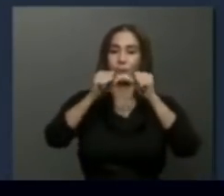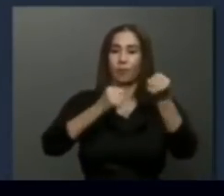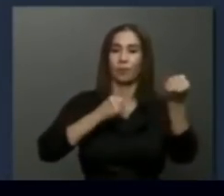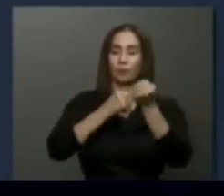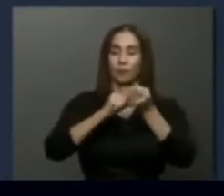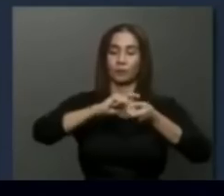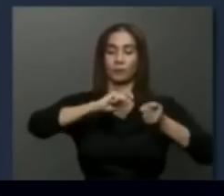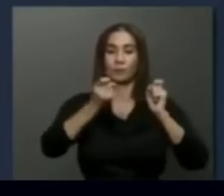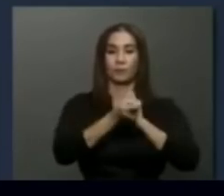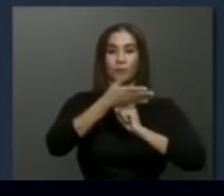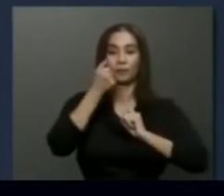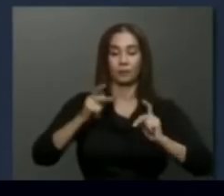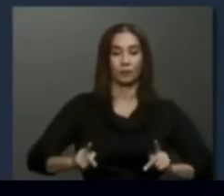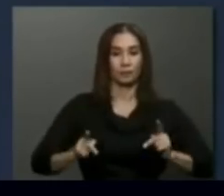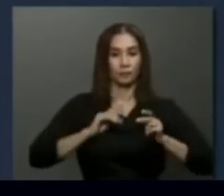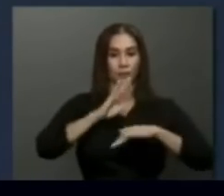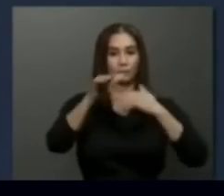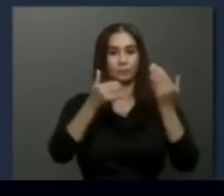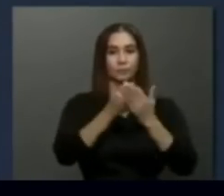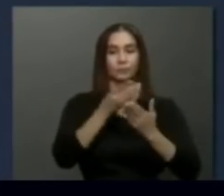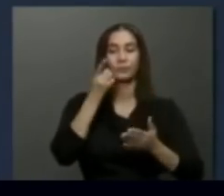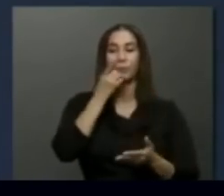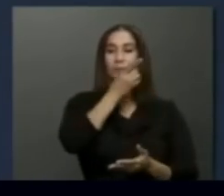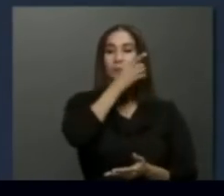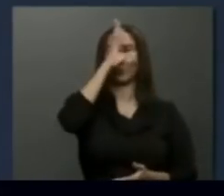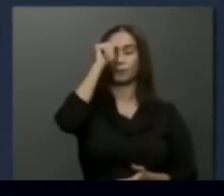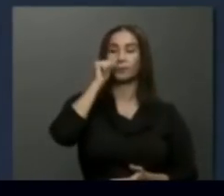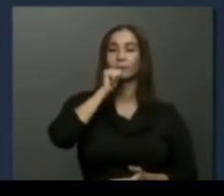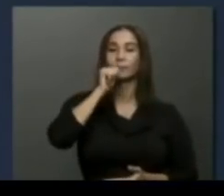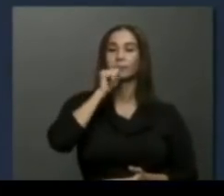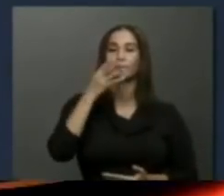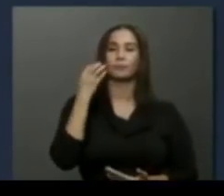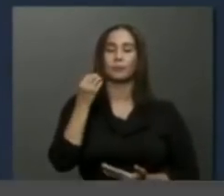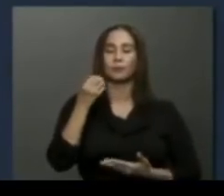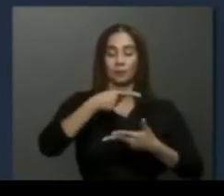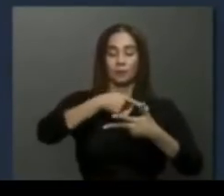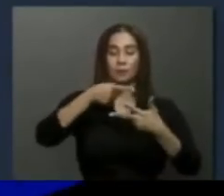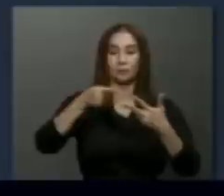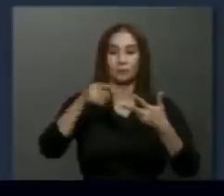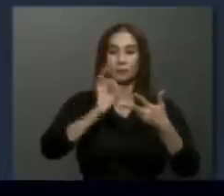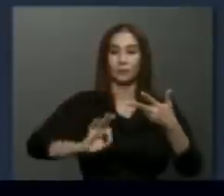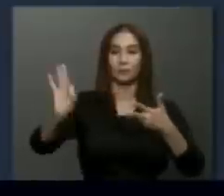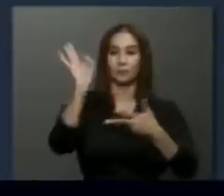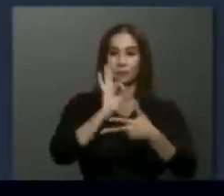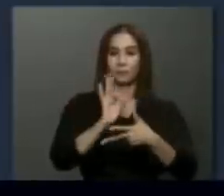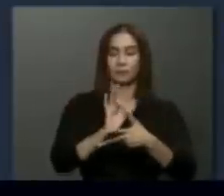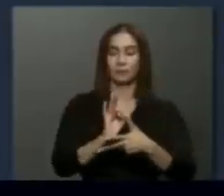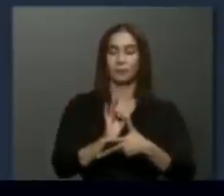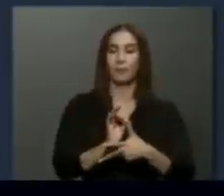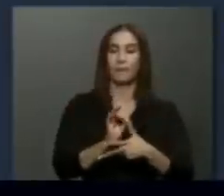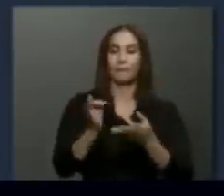cambios para mejorar el bienestar de cada dominicano y dominicana. Esto lo haremos basado en 3 ejes fundamentales, como